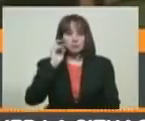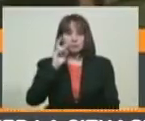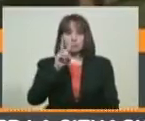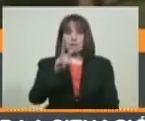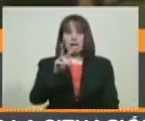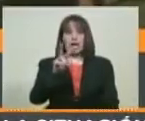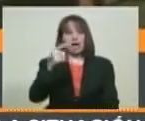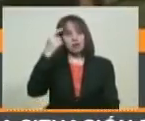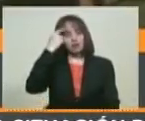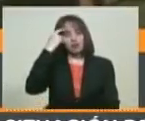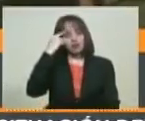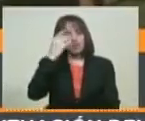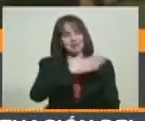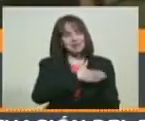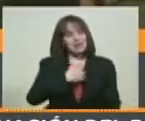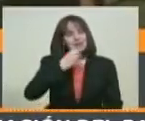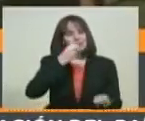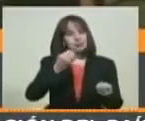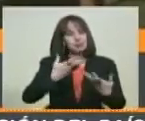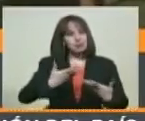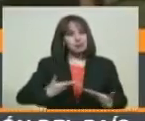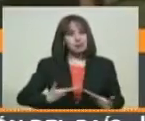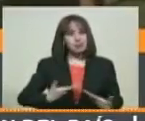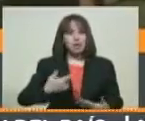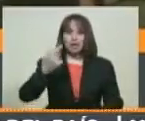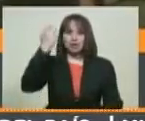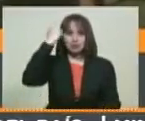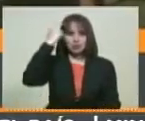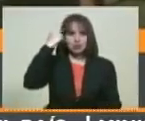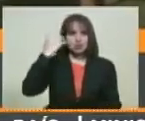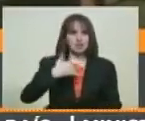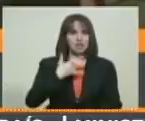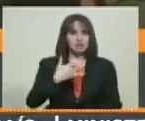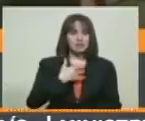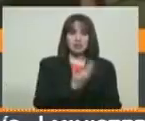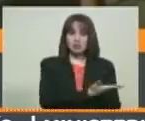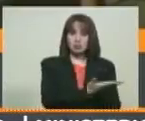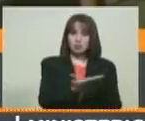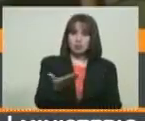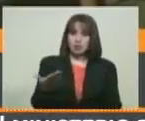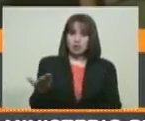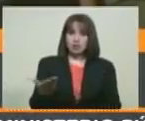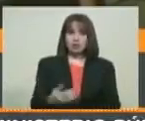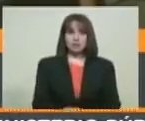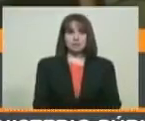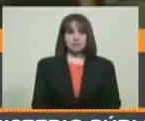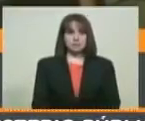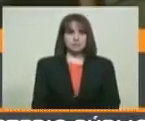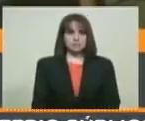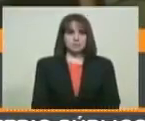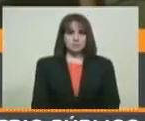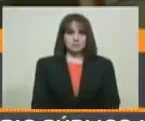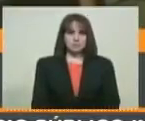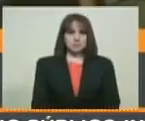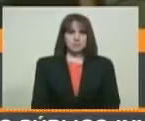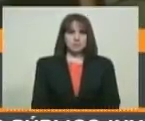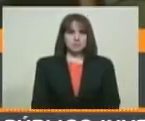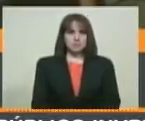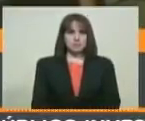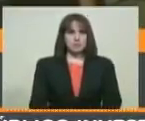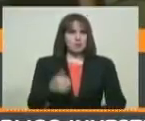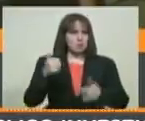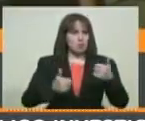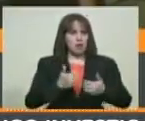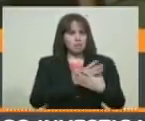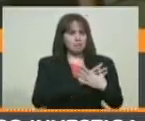qué me quieren decir. Sé qué sienten ustedes. Sé cuál es su